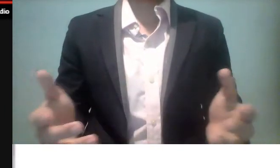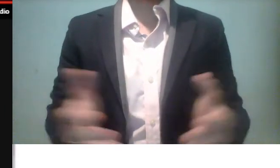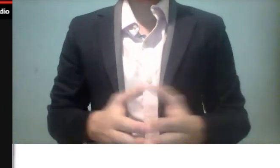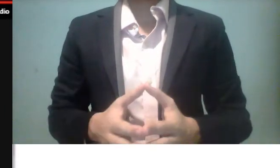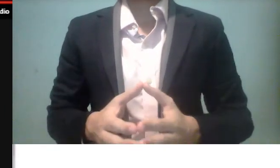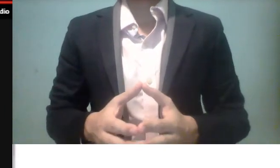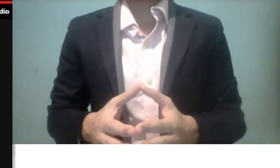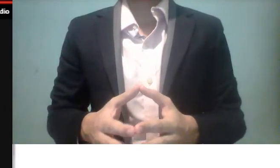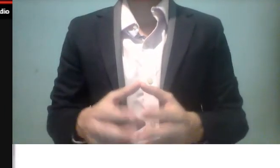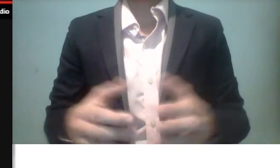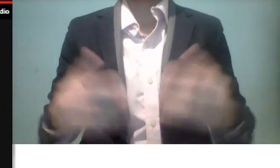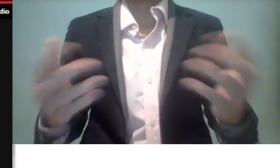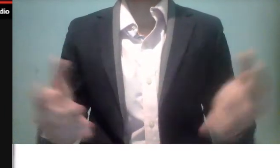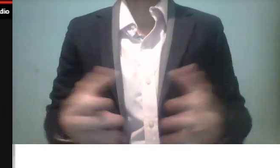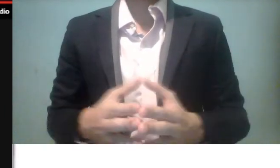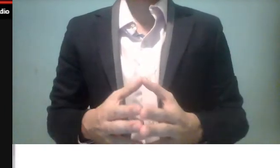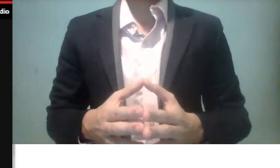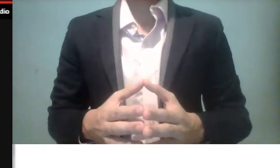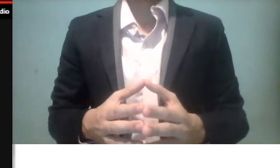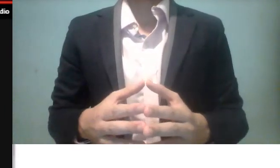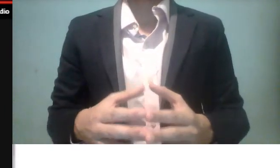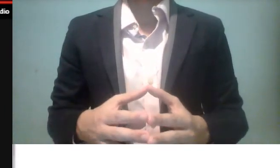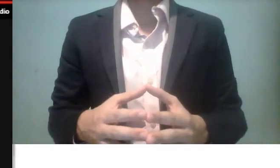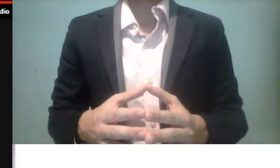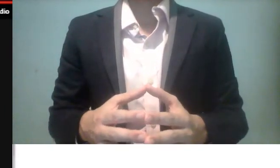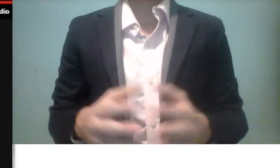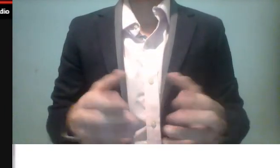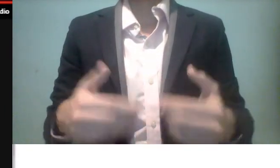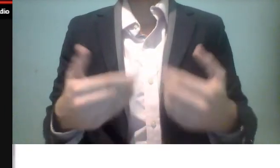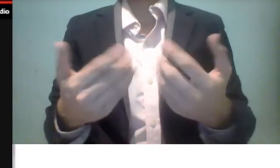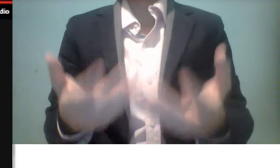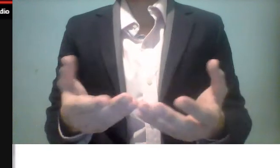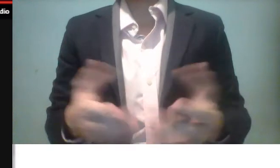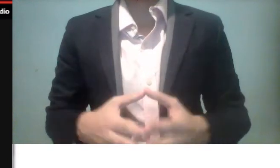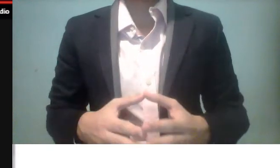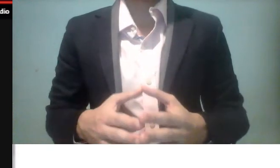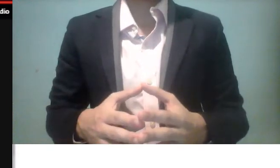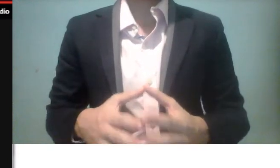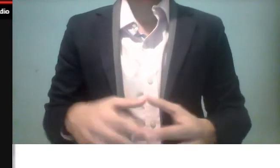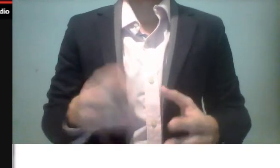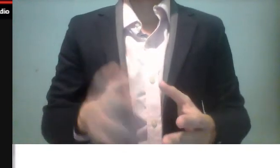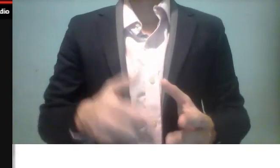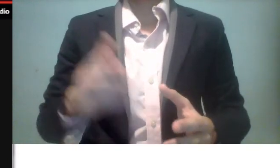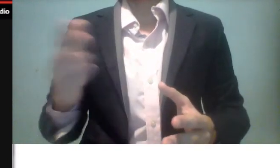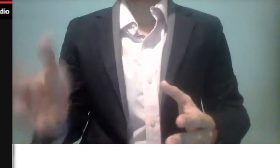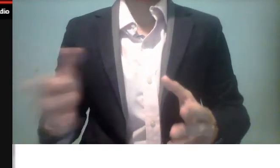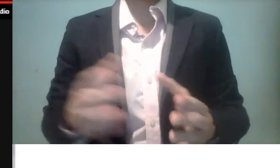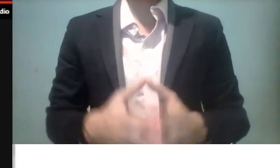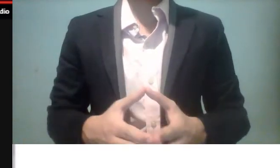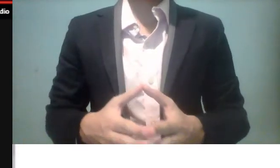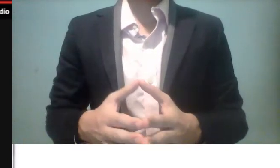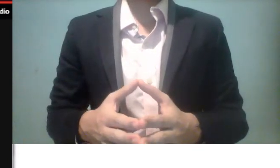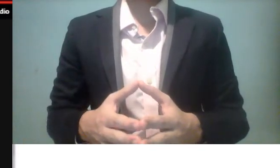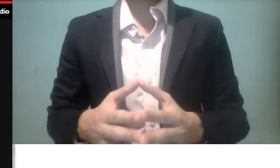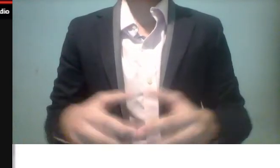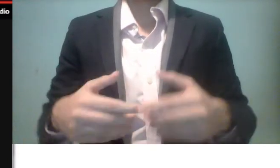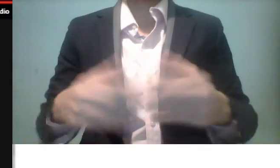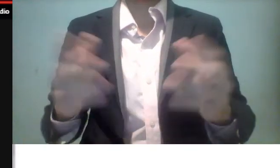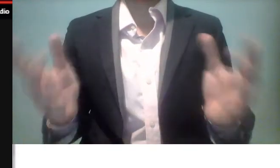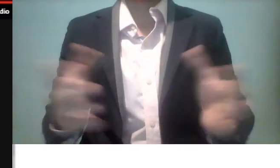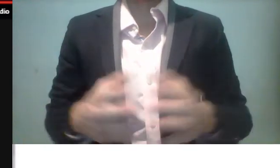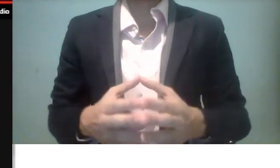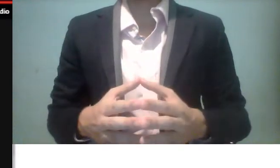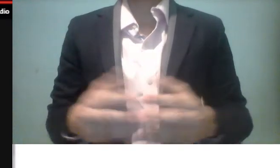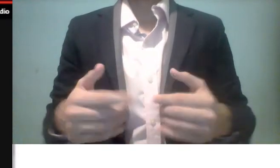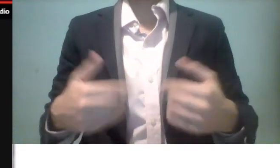se ven siempre muy beneficiados que de la nada empiezan a tener un patrimonio, si tienen un patrimonio de un millón resulta que al terminar el periodo de gobierno